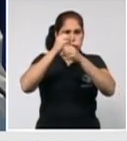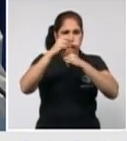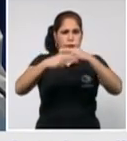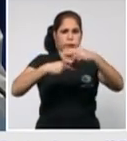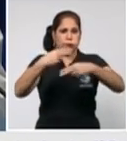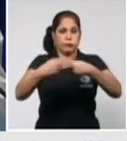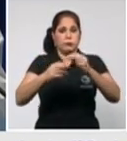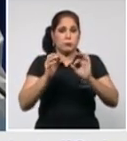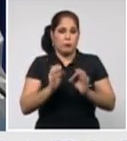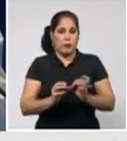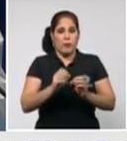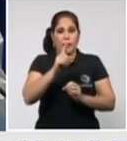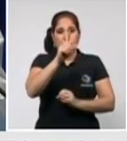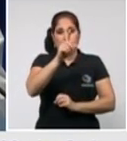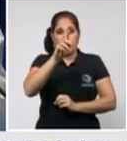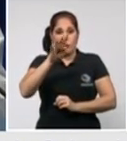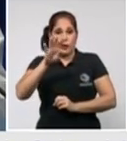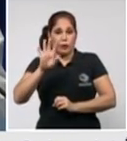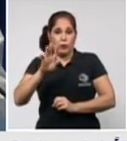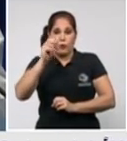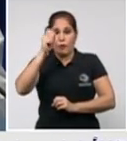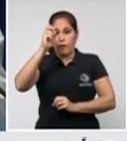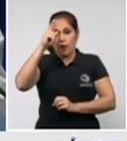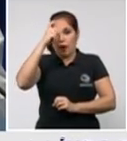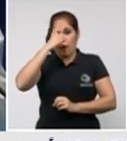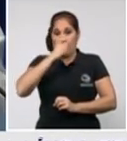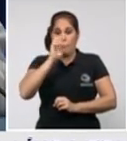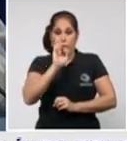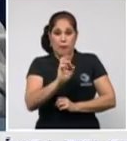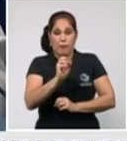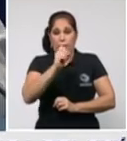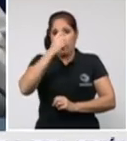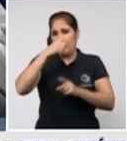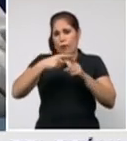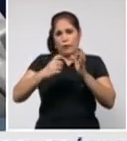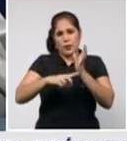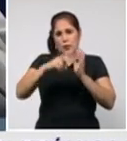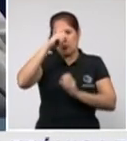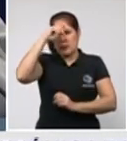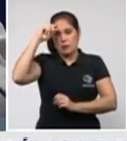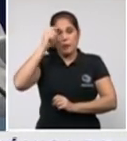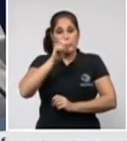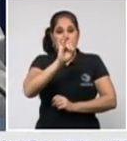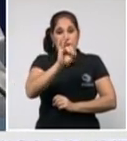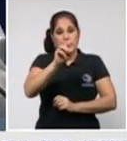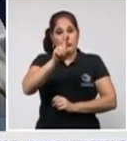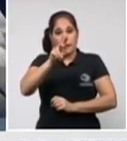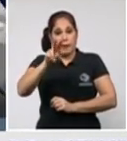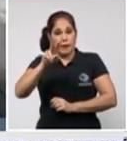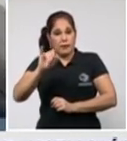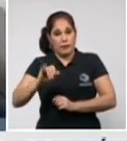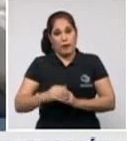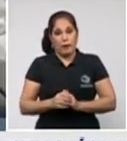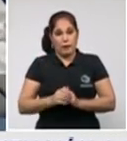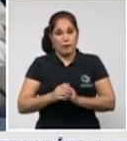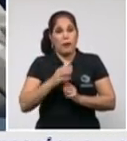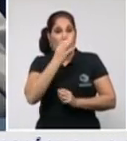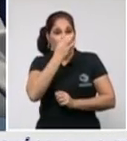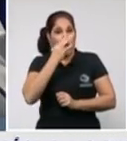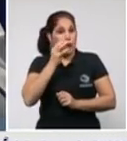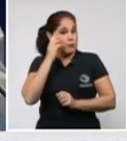Clara 148, de Santi Espíritu 726, muestra teniendo en